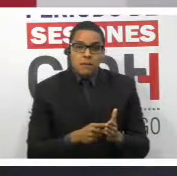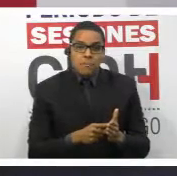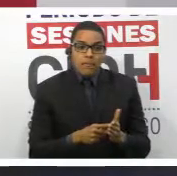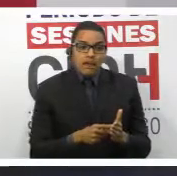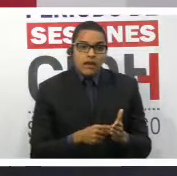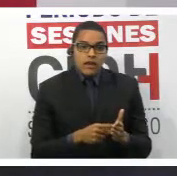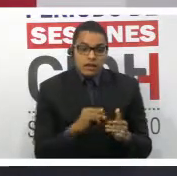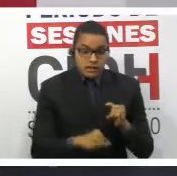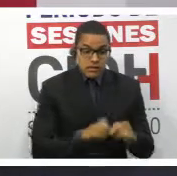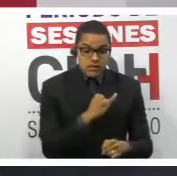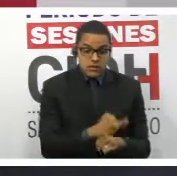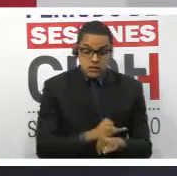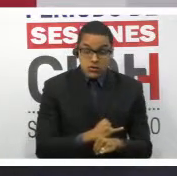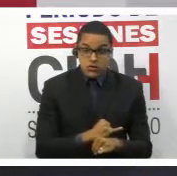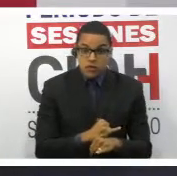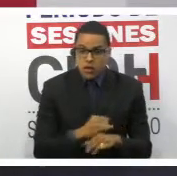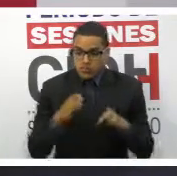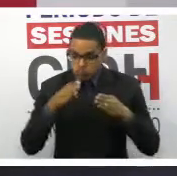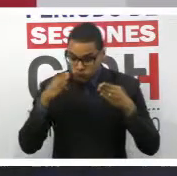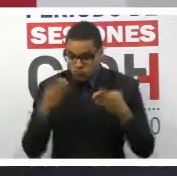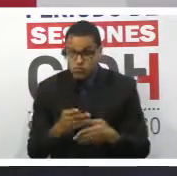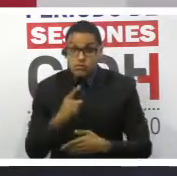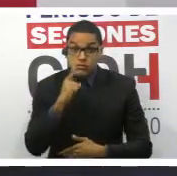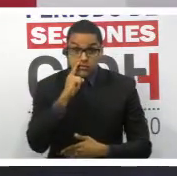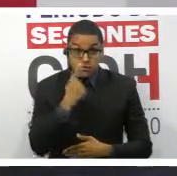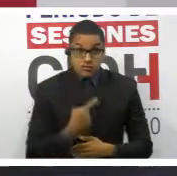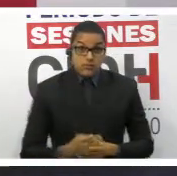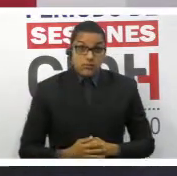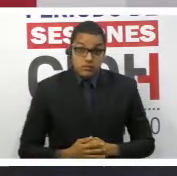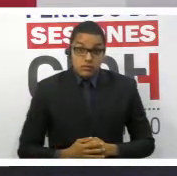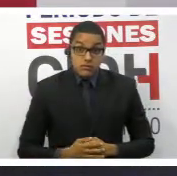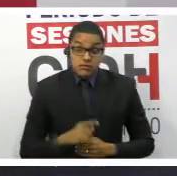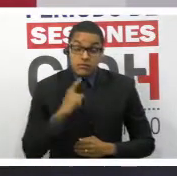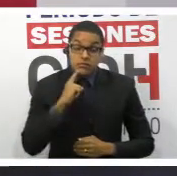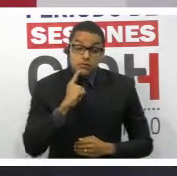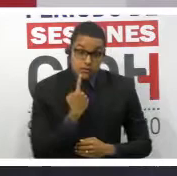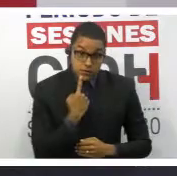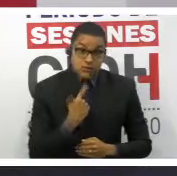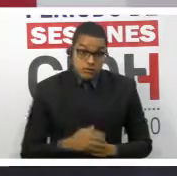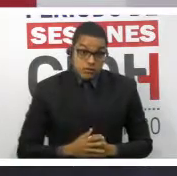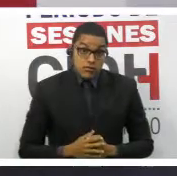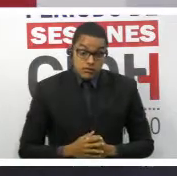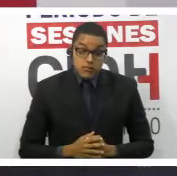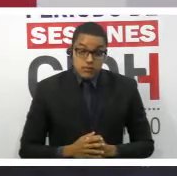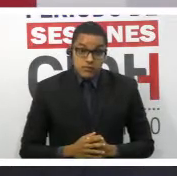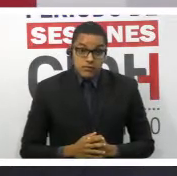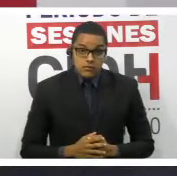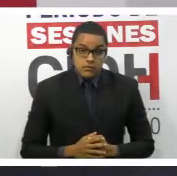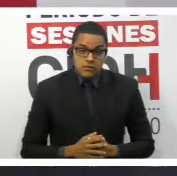reporte la situación del partido político